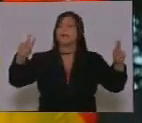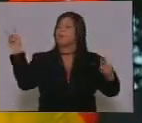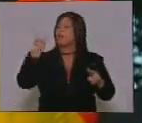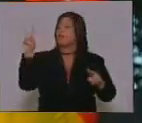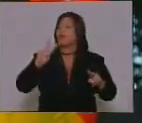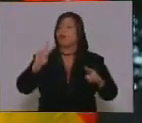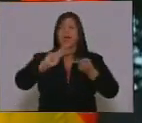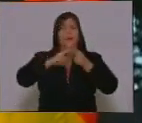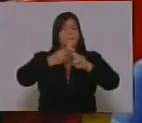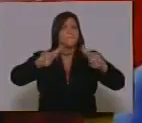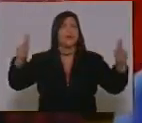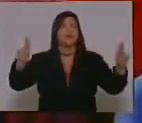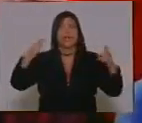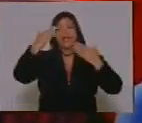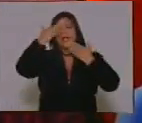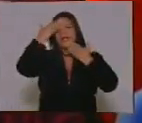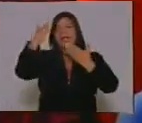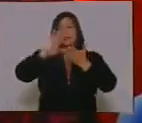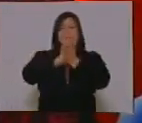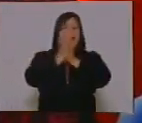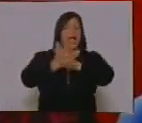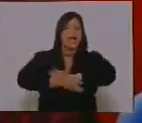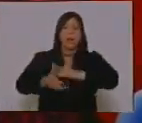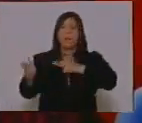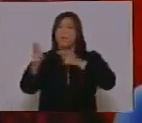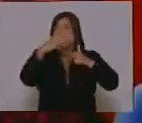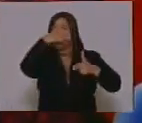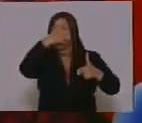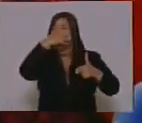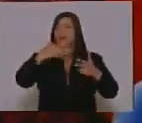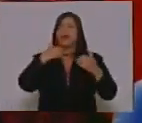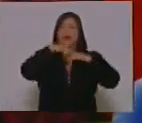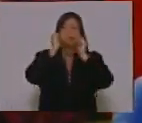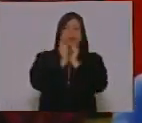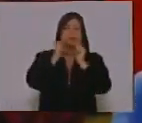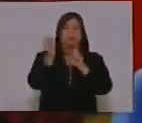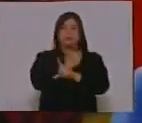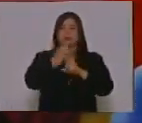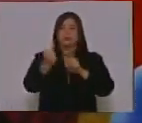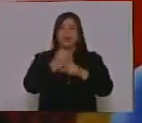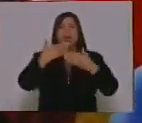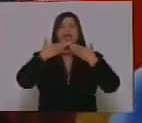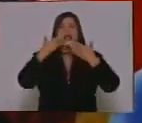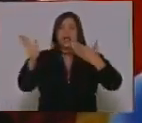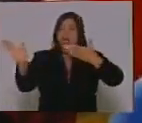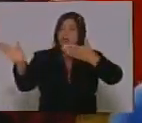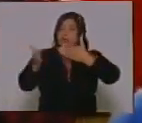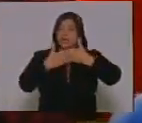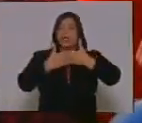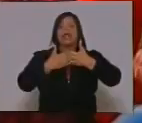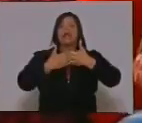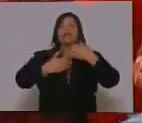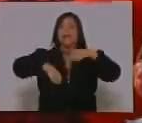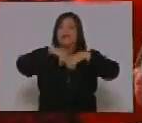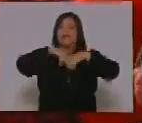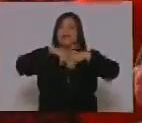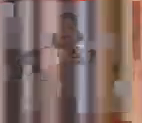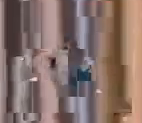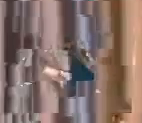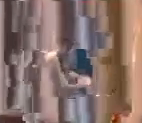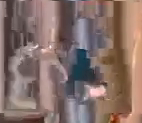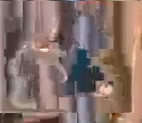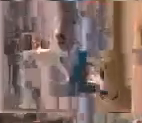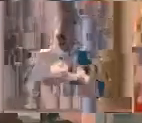Venezuela. Gracias por acabar con las guarimbas. Gracias por cerrarle la puerta a las políticas del